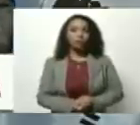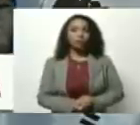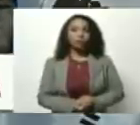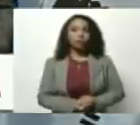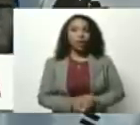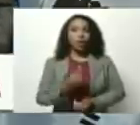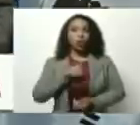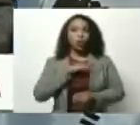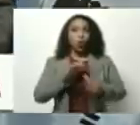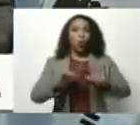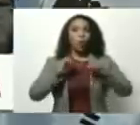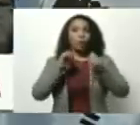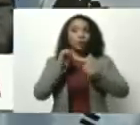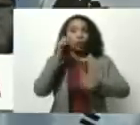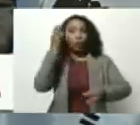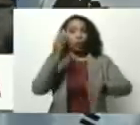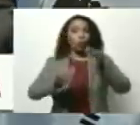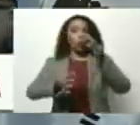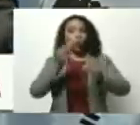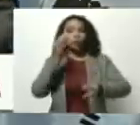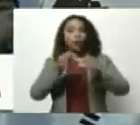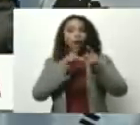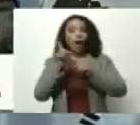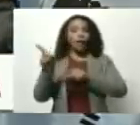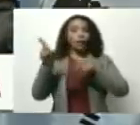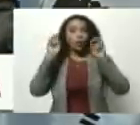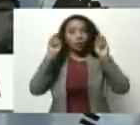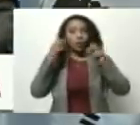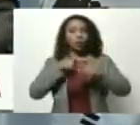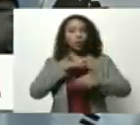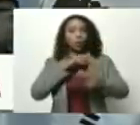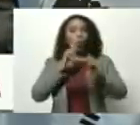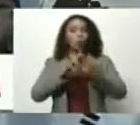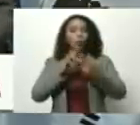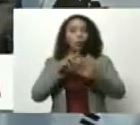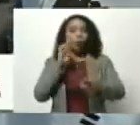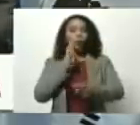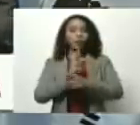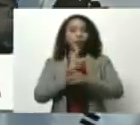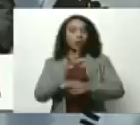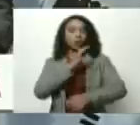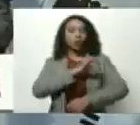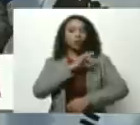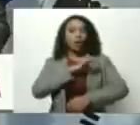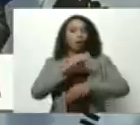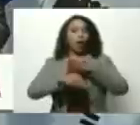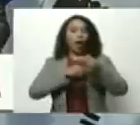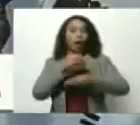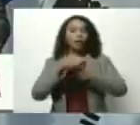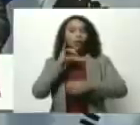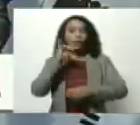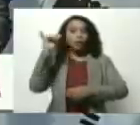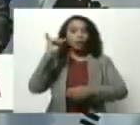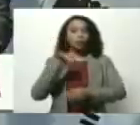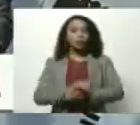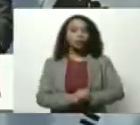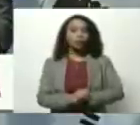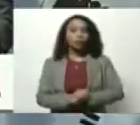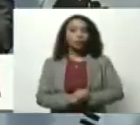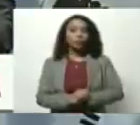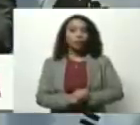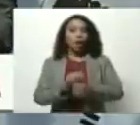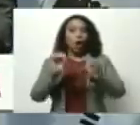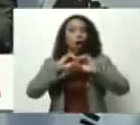Hemos comenzado a judicializar aquellos casos que hemos conocido en redes sociales y los que han sido denunciados en